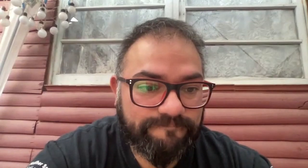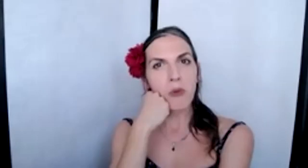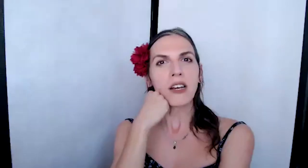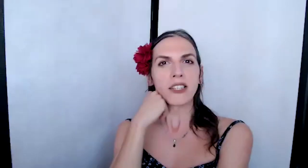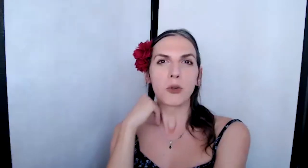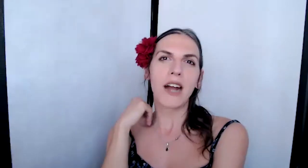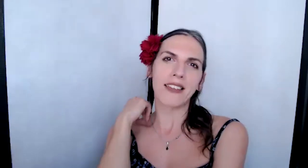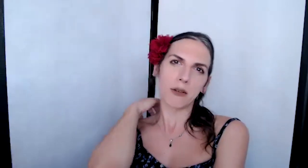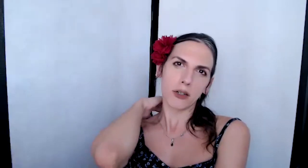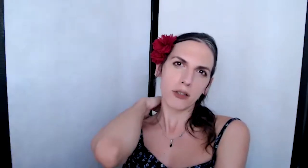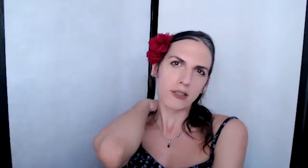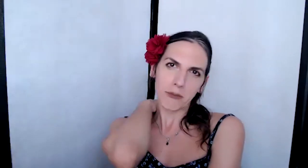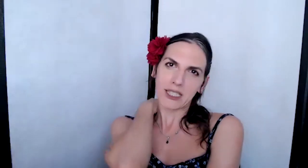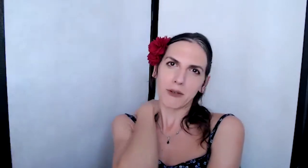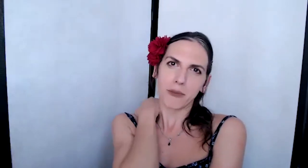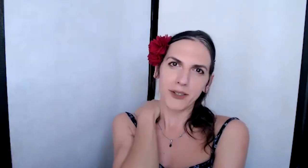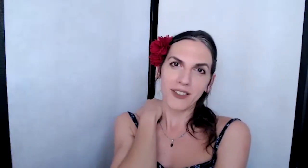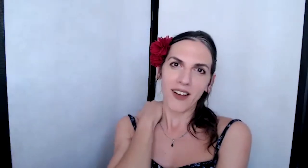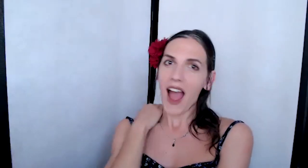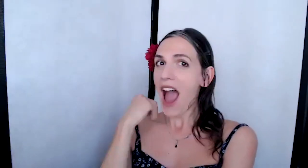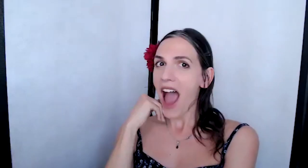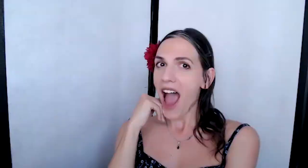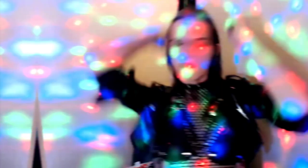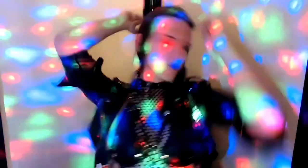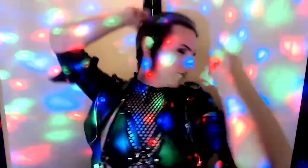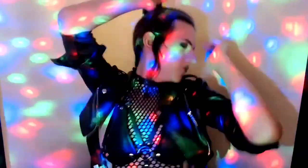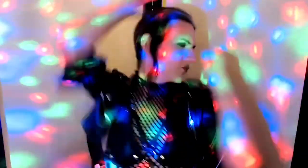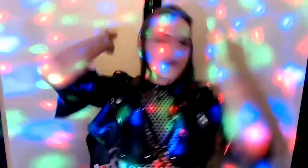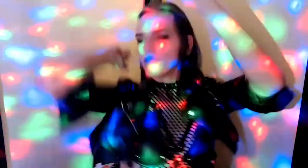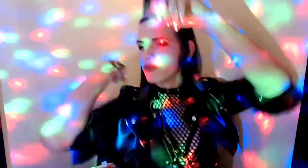Vamos a hacer un carrete en tu casa mejor y lo transmitimos en vivo.